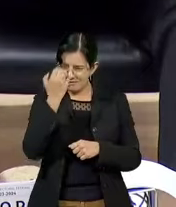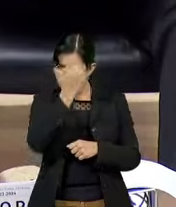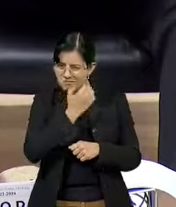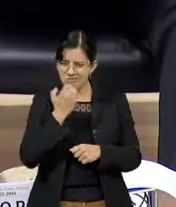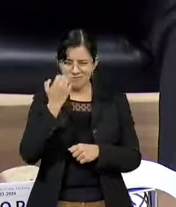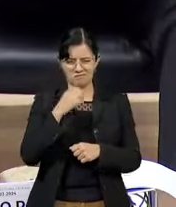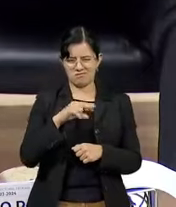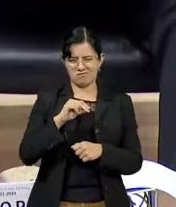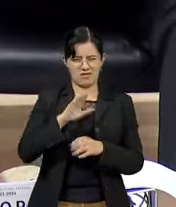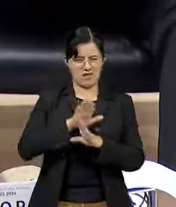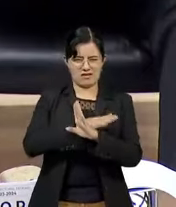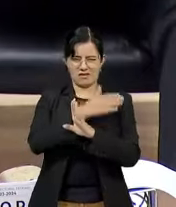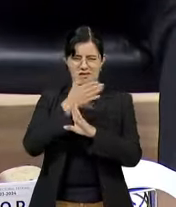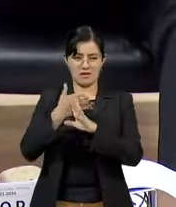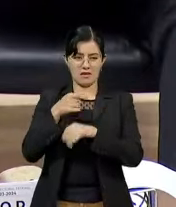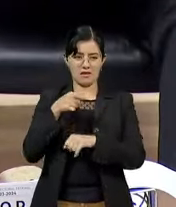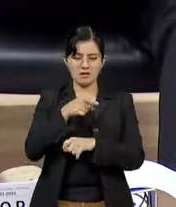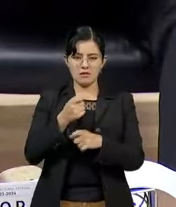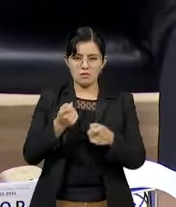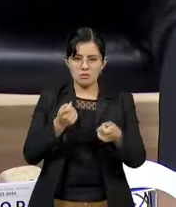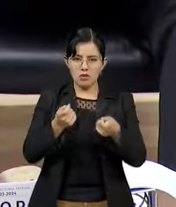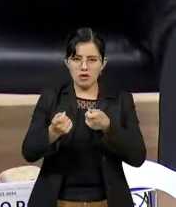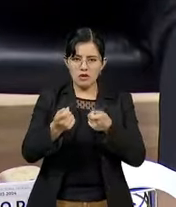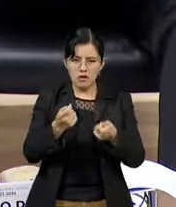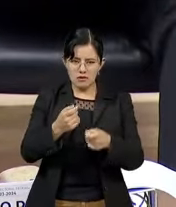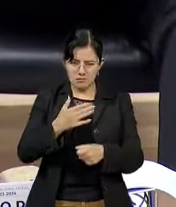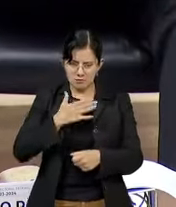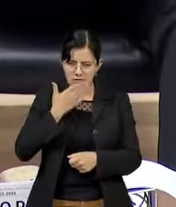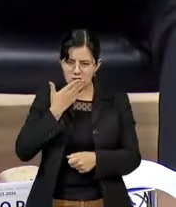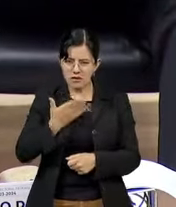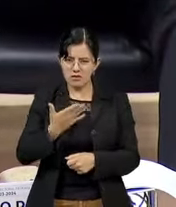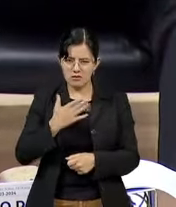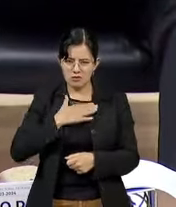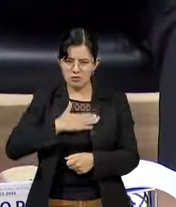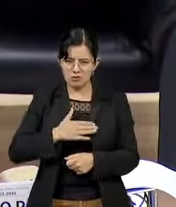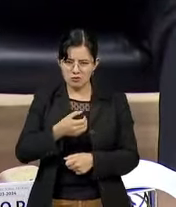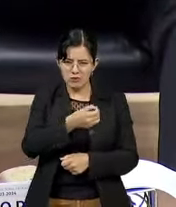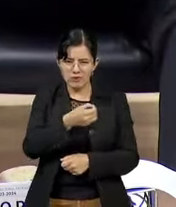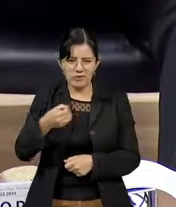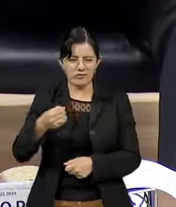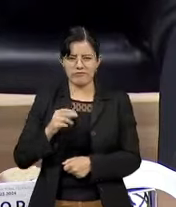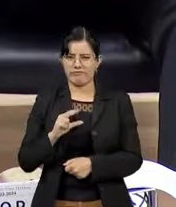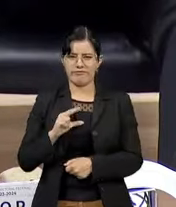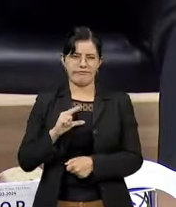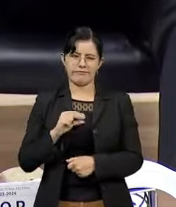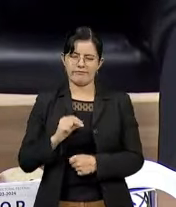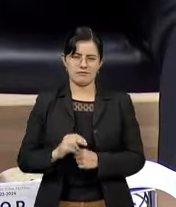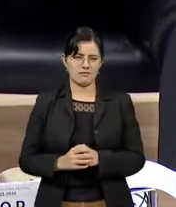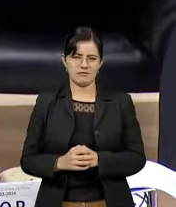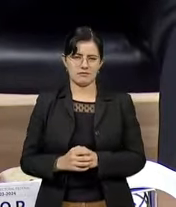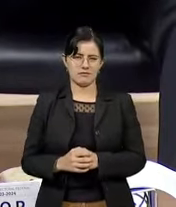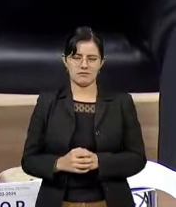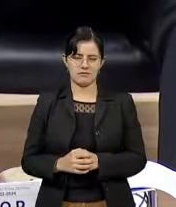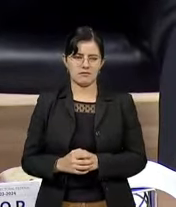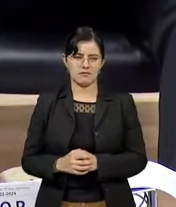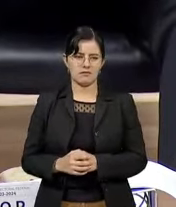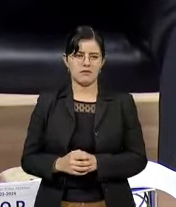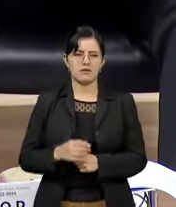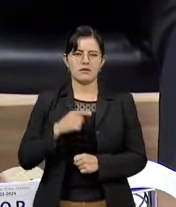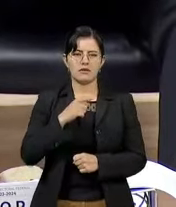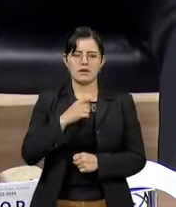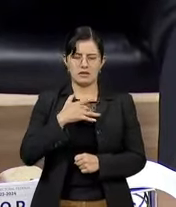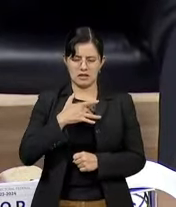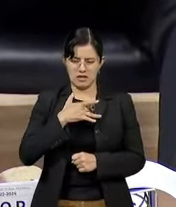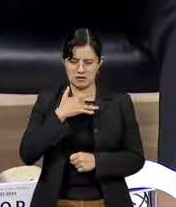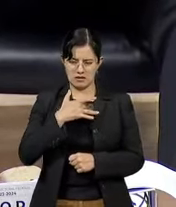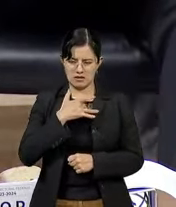moderar un moderador inmoderado que eh haciendo caso a su Hi